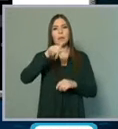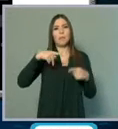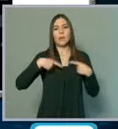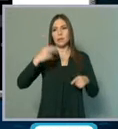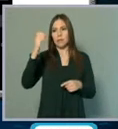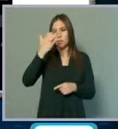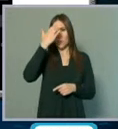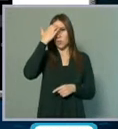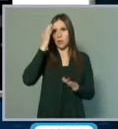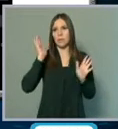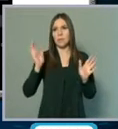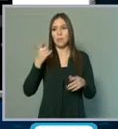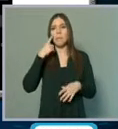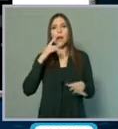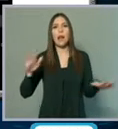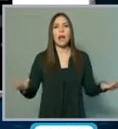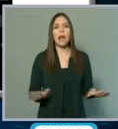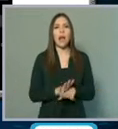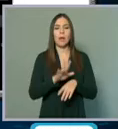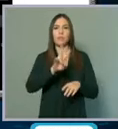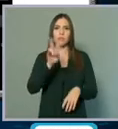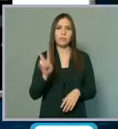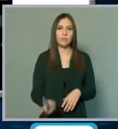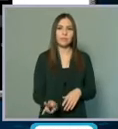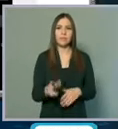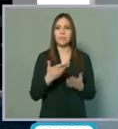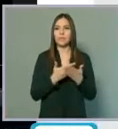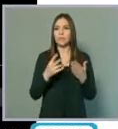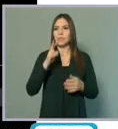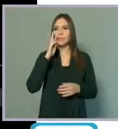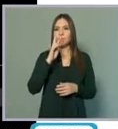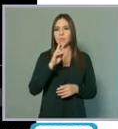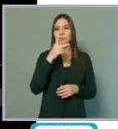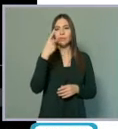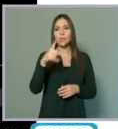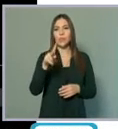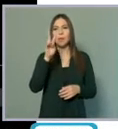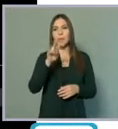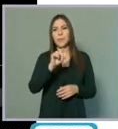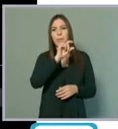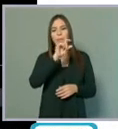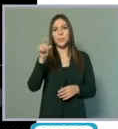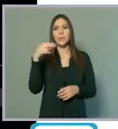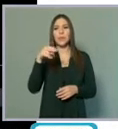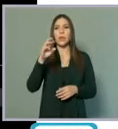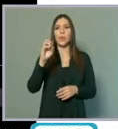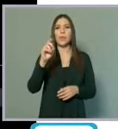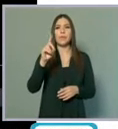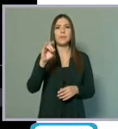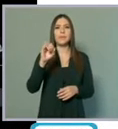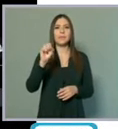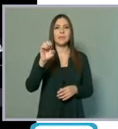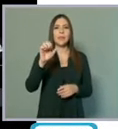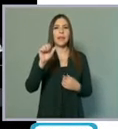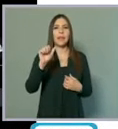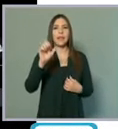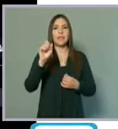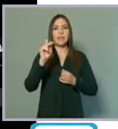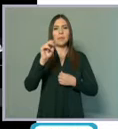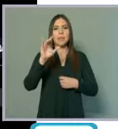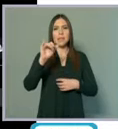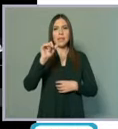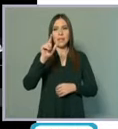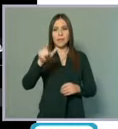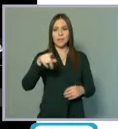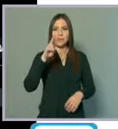entonces causar un verdadero cambio. Estamos viendo una obra muy divertida dentro de la obra Odisea Espacial, que es el Gistronaut,